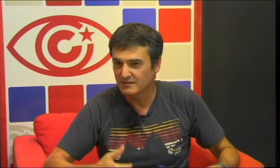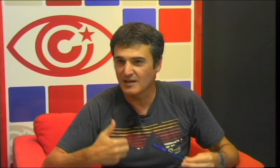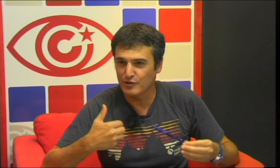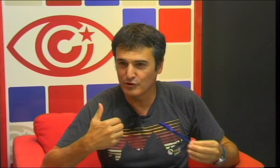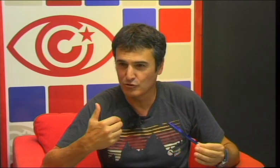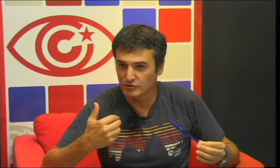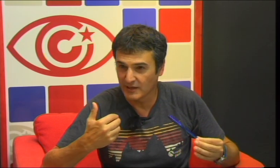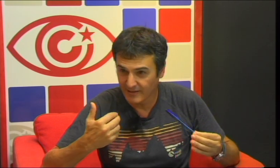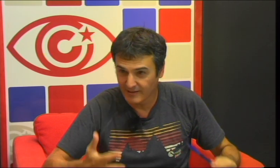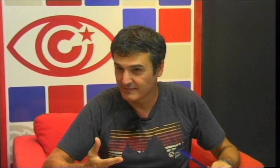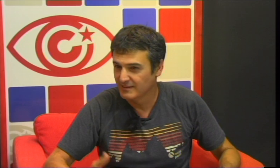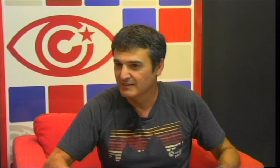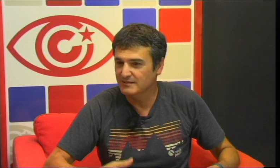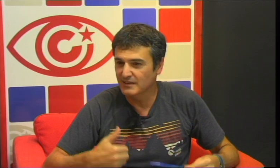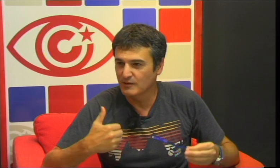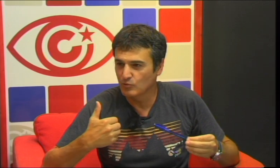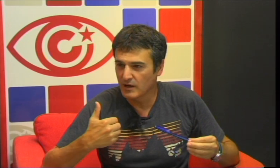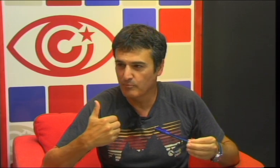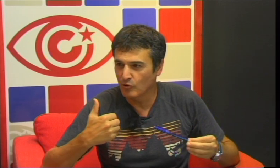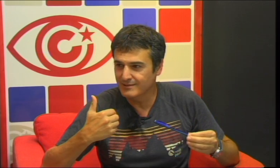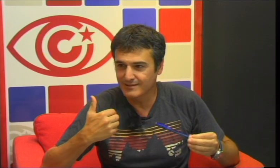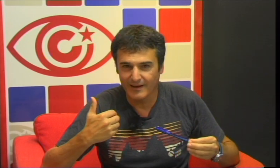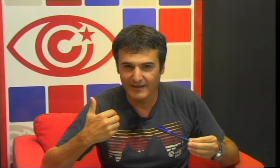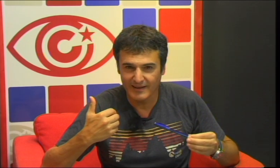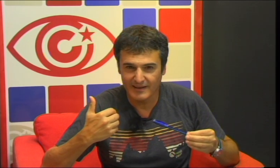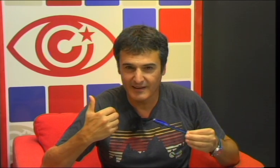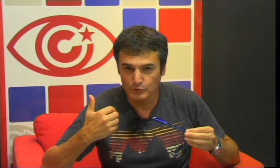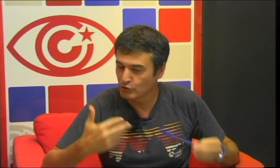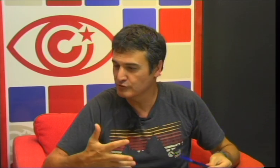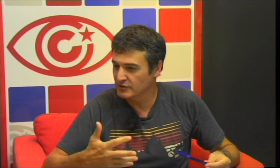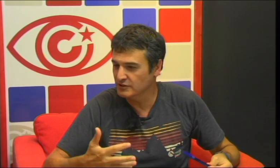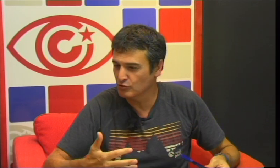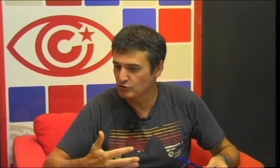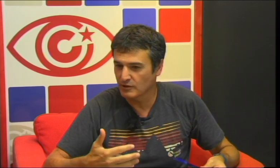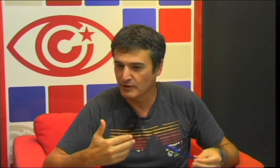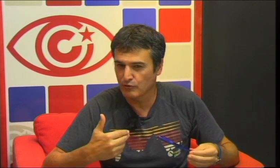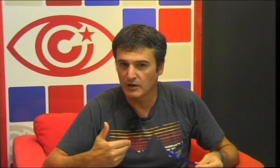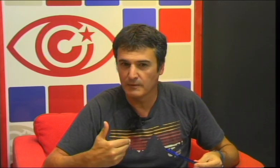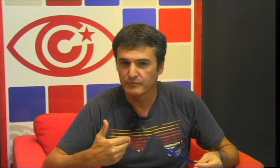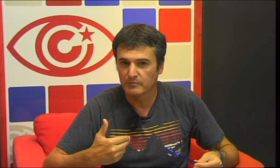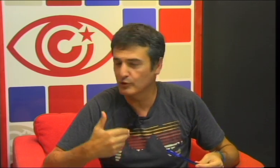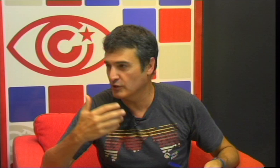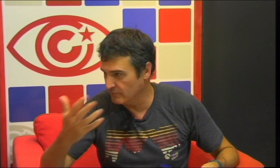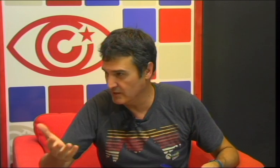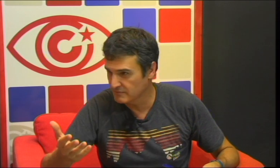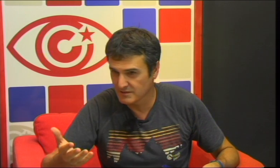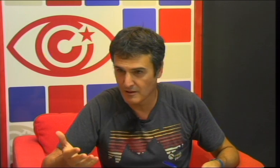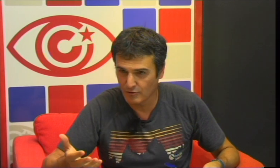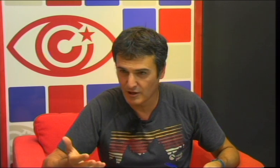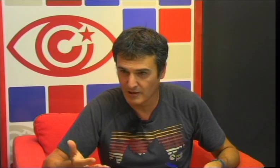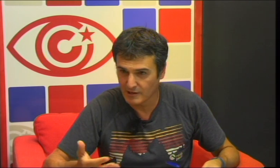sanciones contra irán tiene una política de guerra en todos los frentes contra venezuela pero también